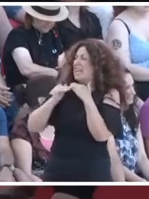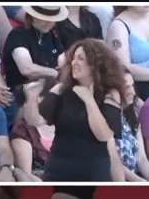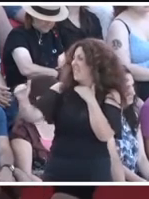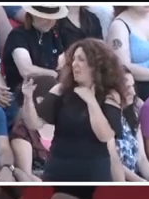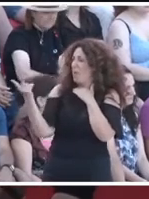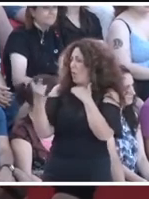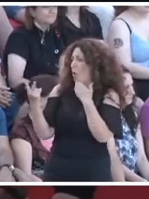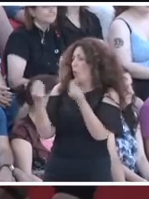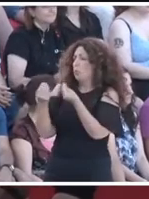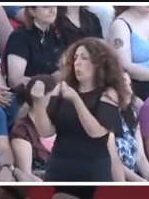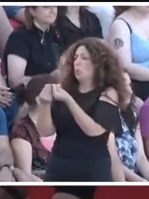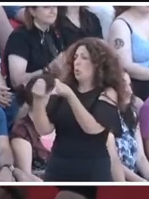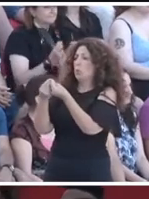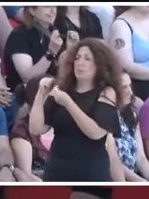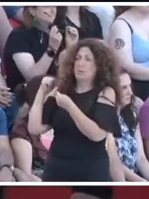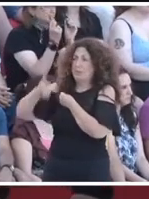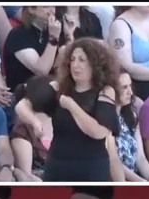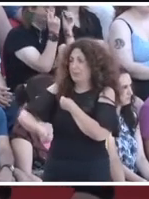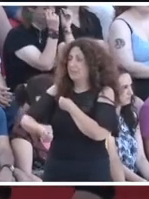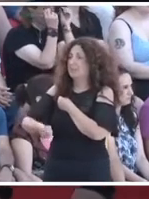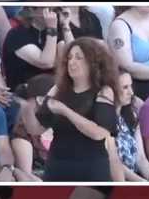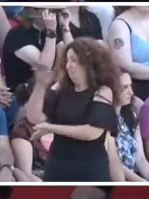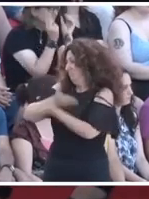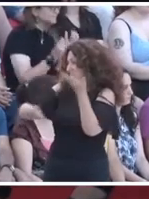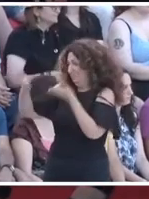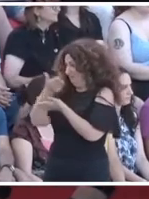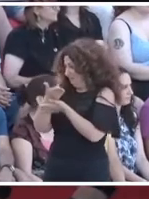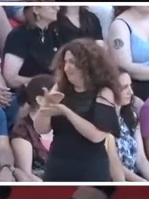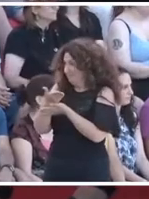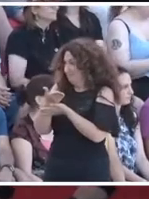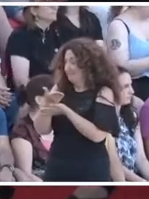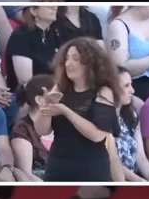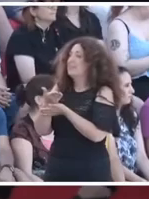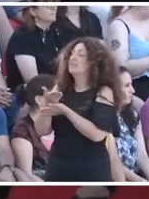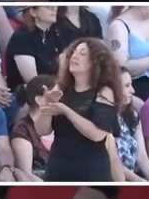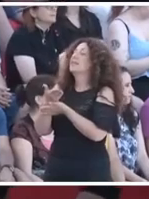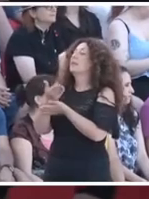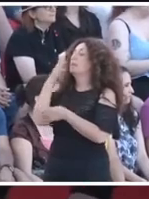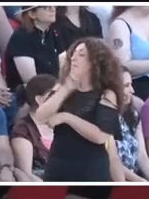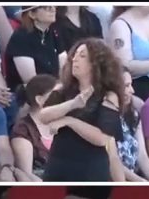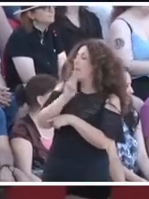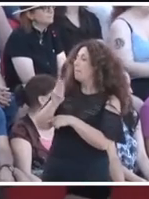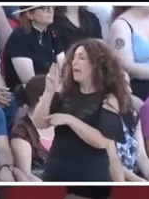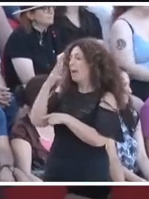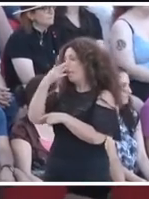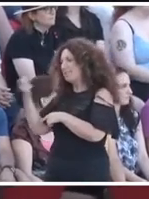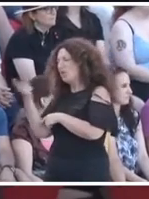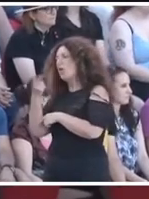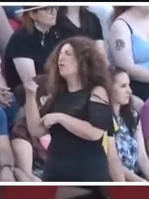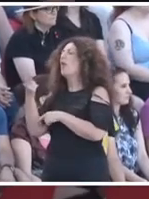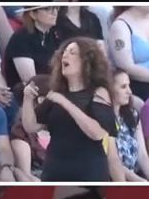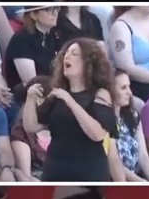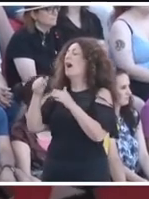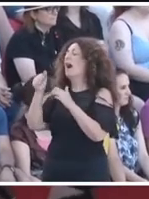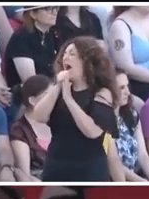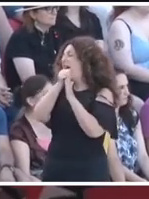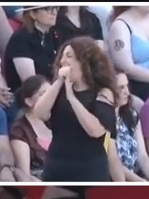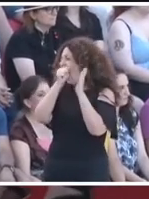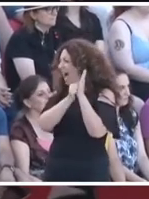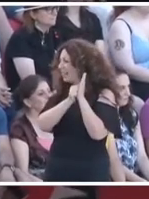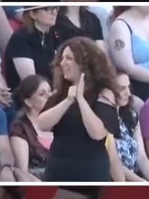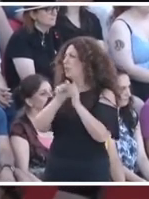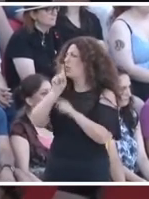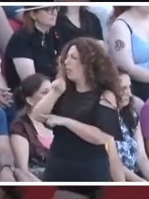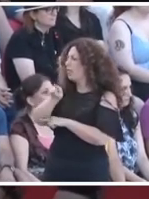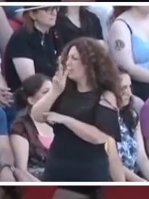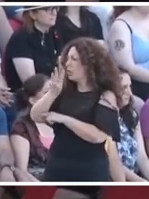democracia española. Juntos, compañeros y compañeras, reformaron el artículo 135 de la Constitución